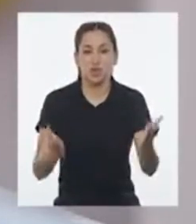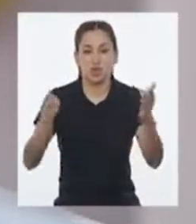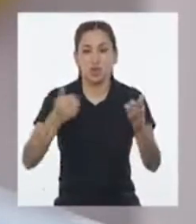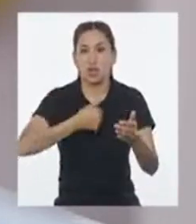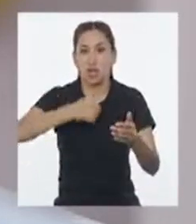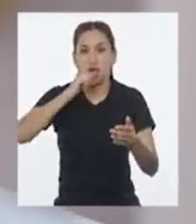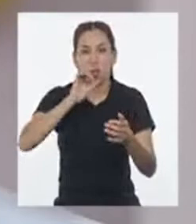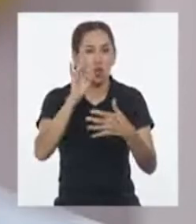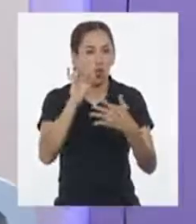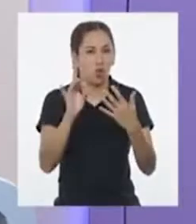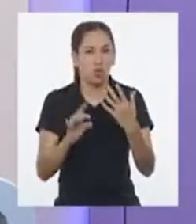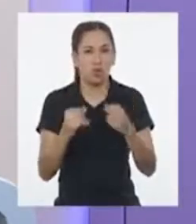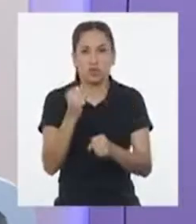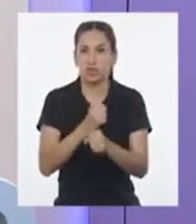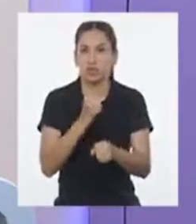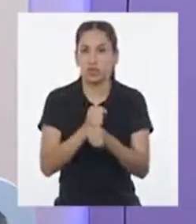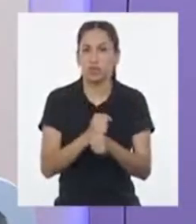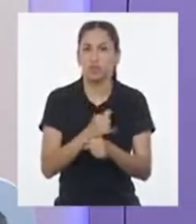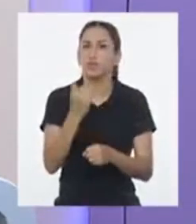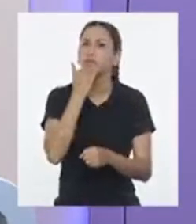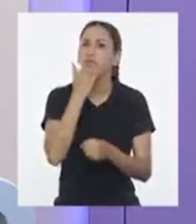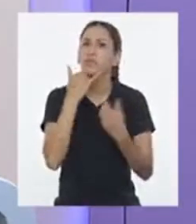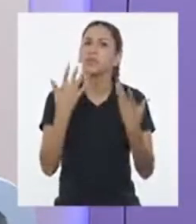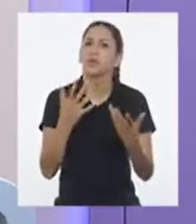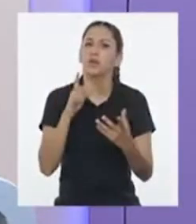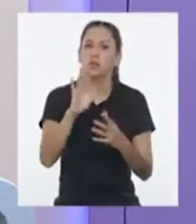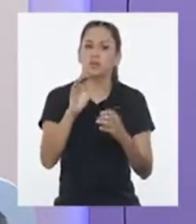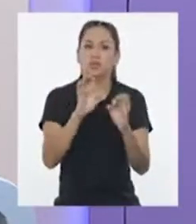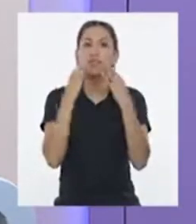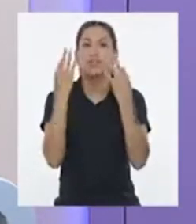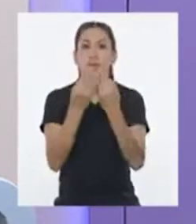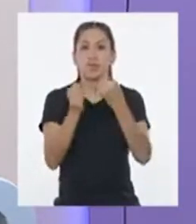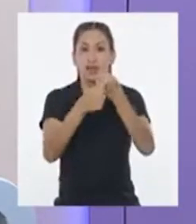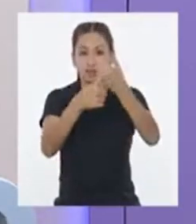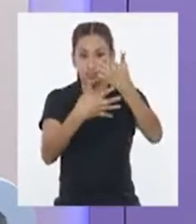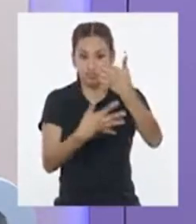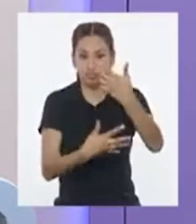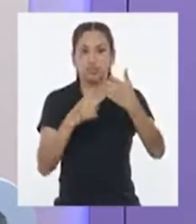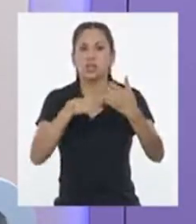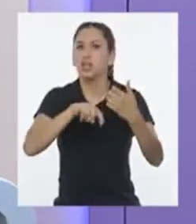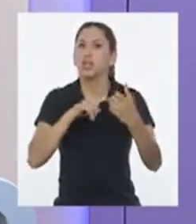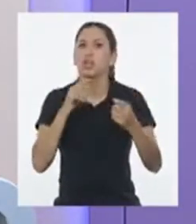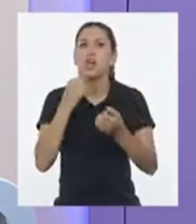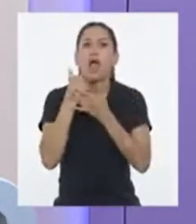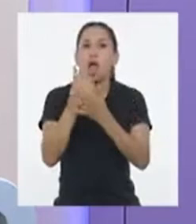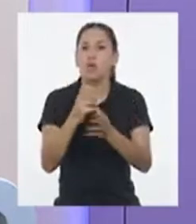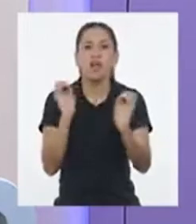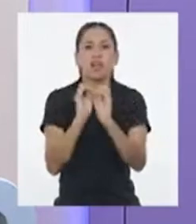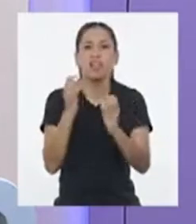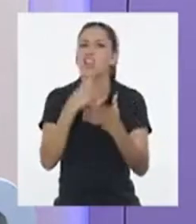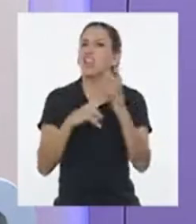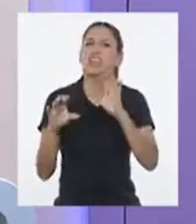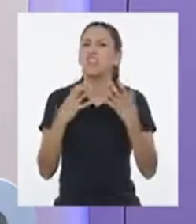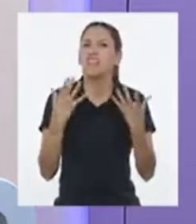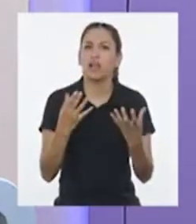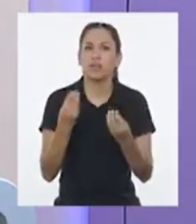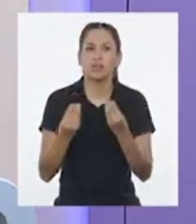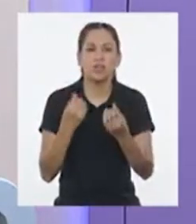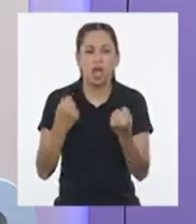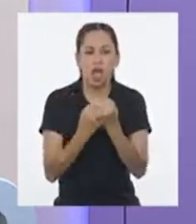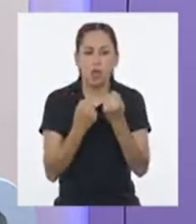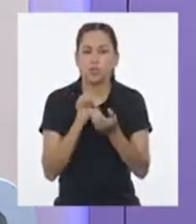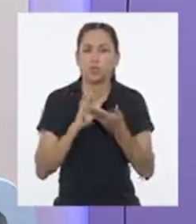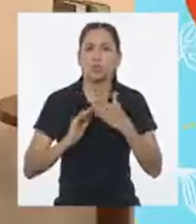otros trabajos. ¿Y qué pasaba con los miembros de los Ayllus que no prestaban su fuerza de trabajo para las